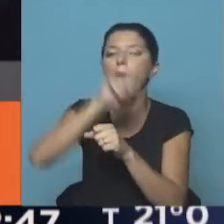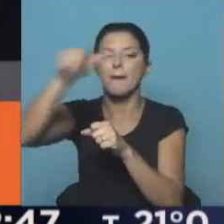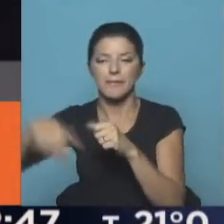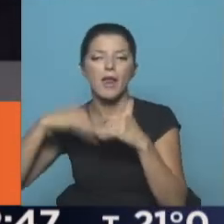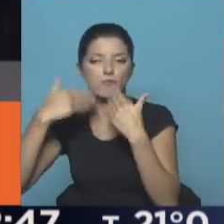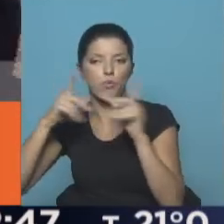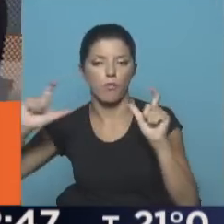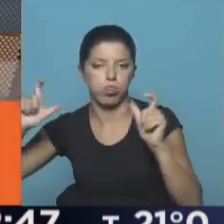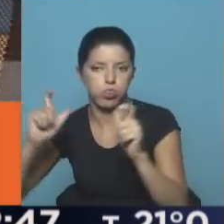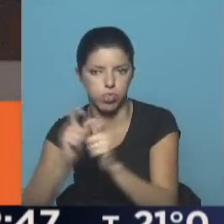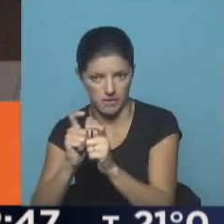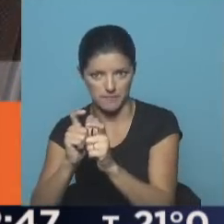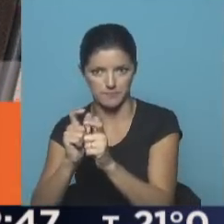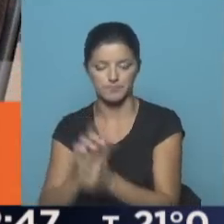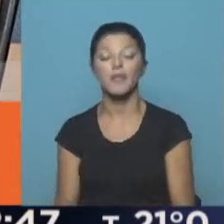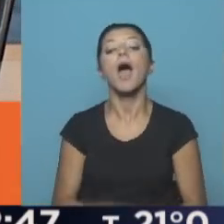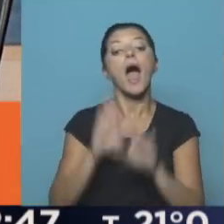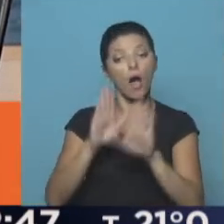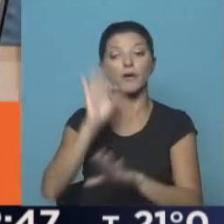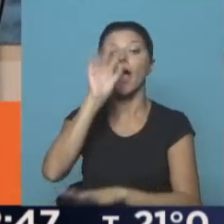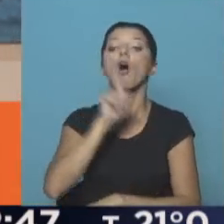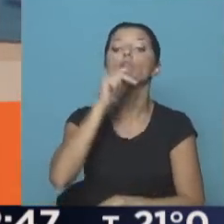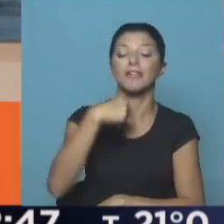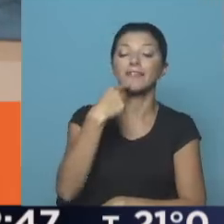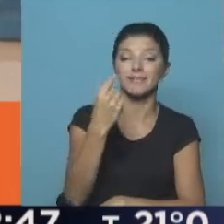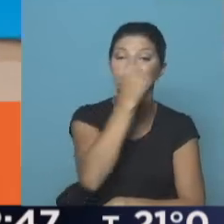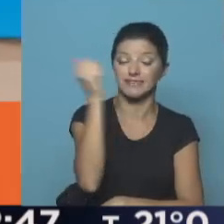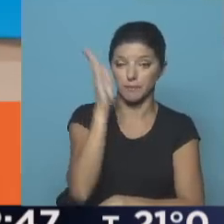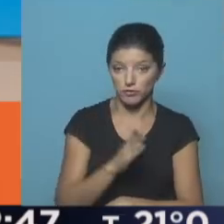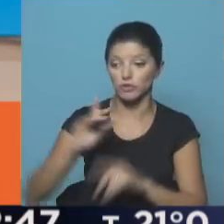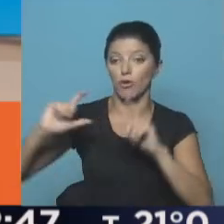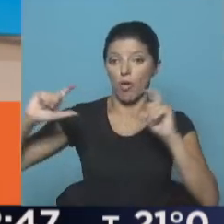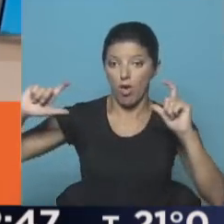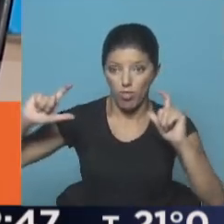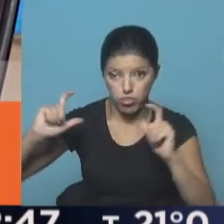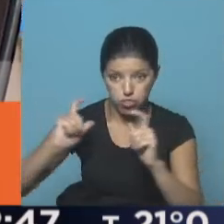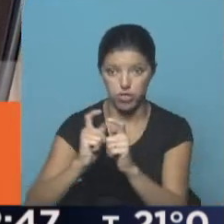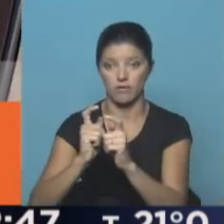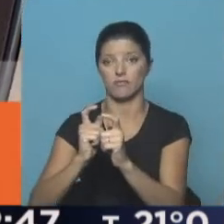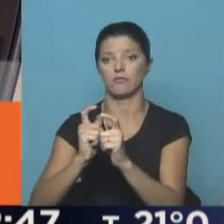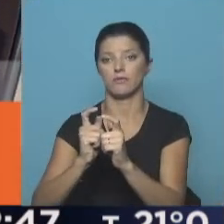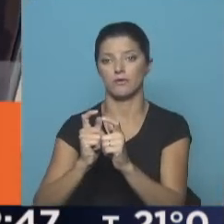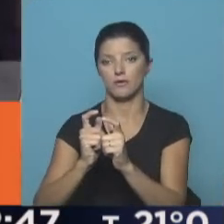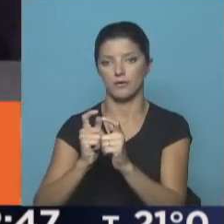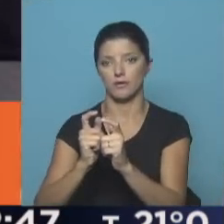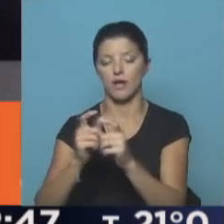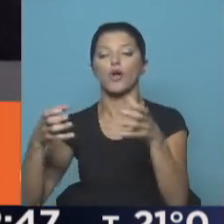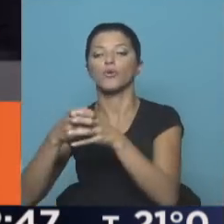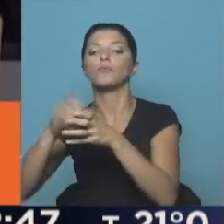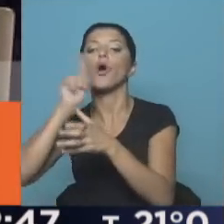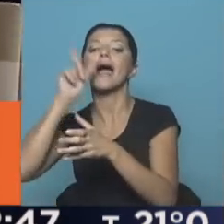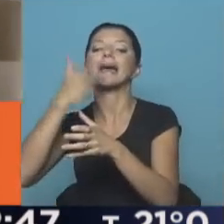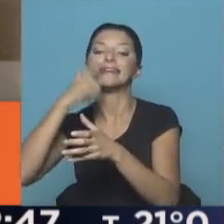a 34 provincias. La OTAN dice que redujo al 60% del territorio afgano el dominio de los